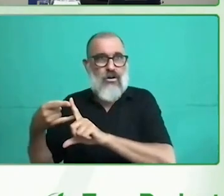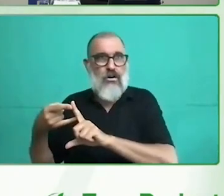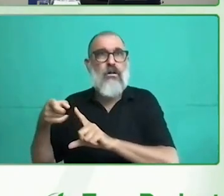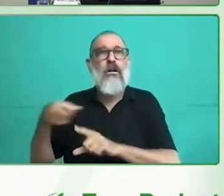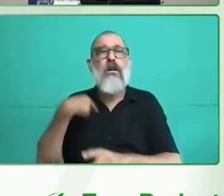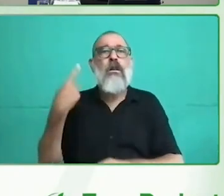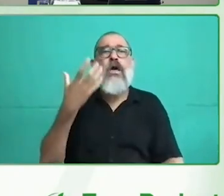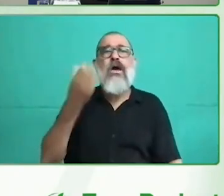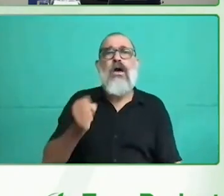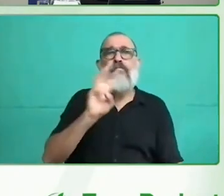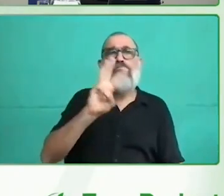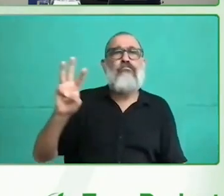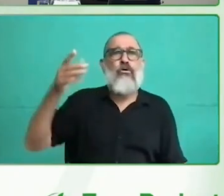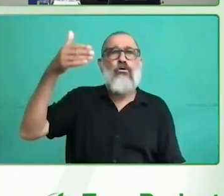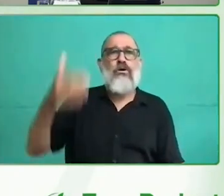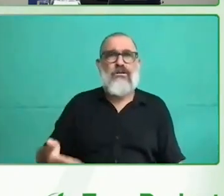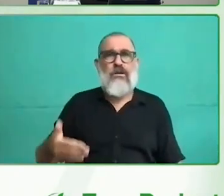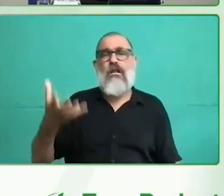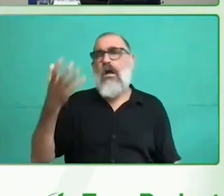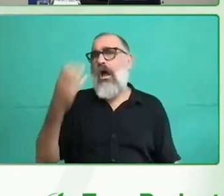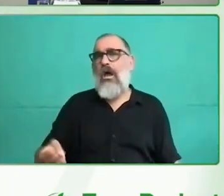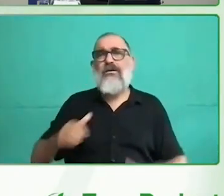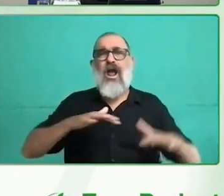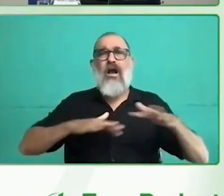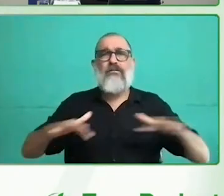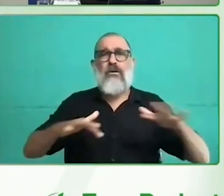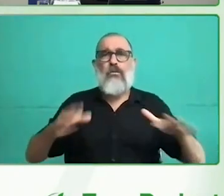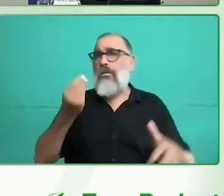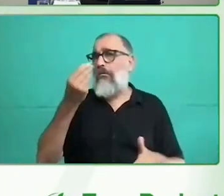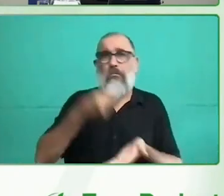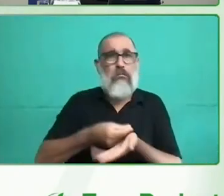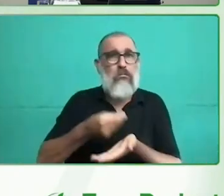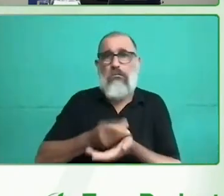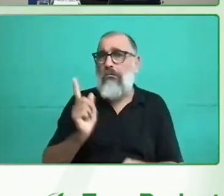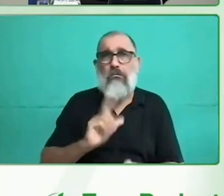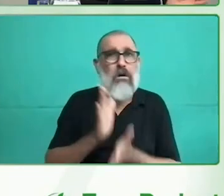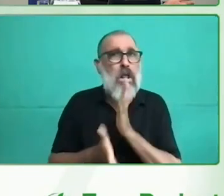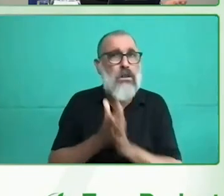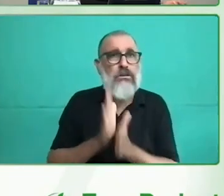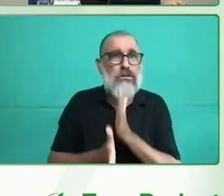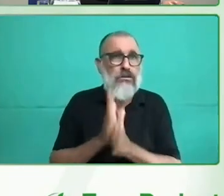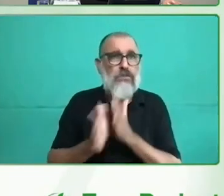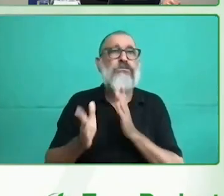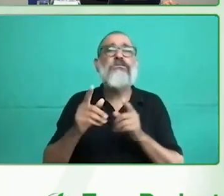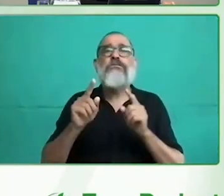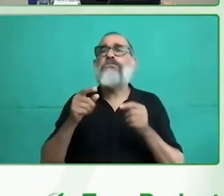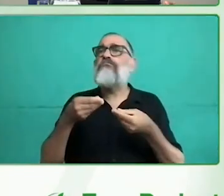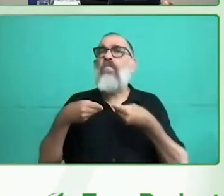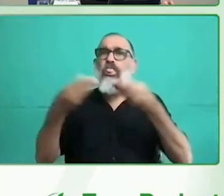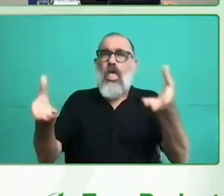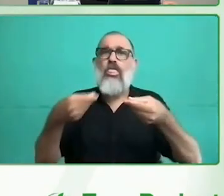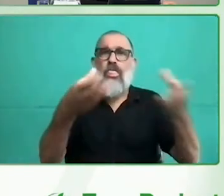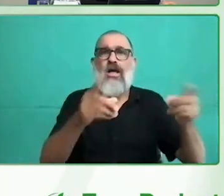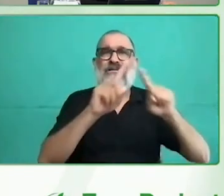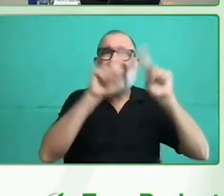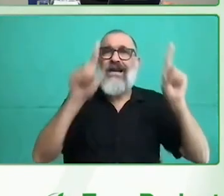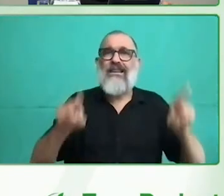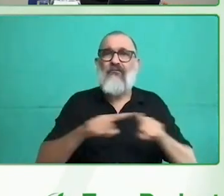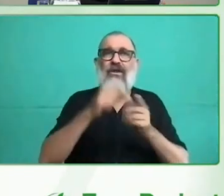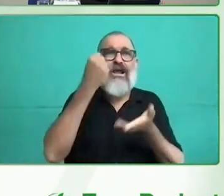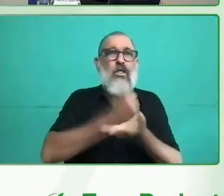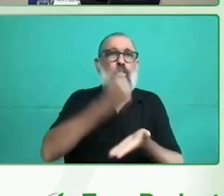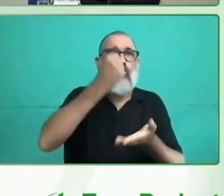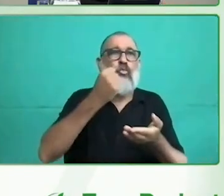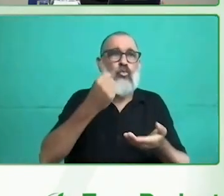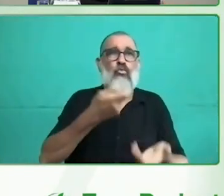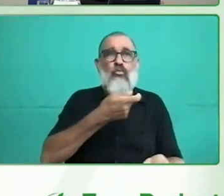las actividades a estos países beneficiarios, que son Ecuador, México y Argentina, ya que algunas cosas ya hemos podido organizar con Brasil.